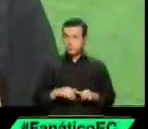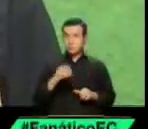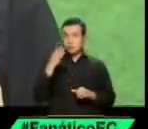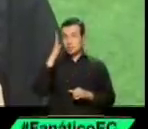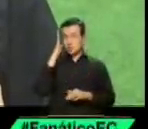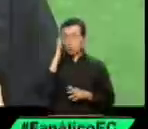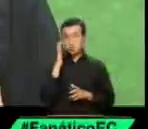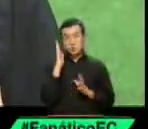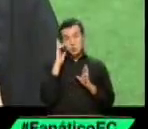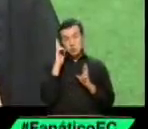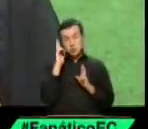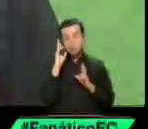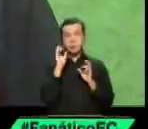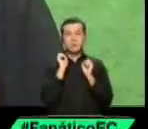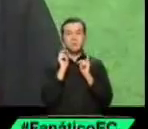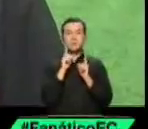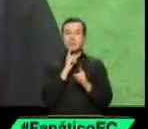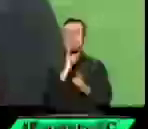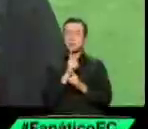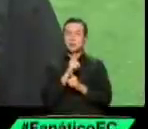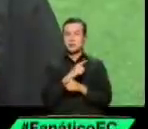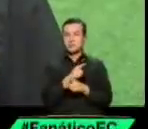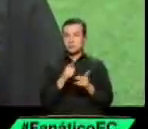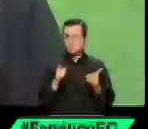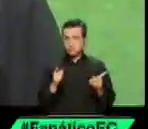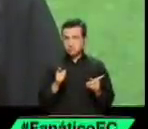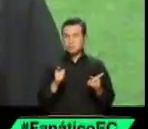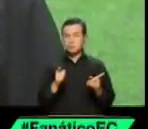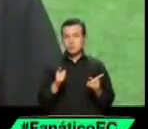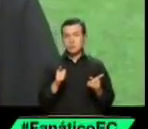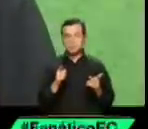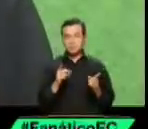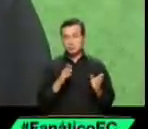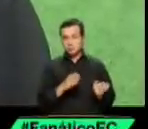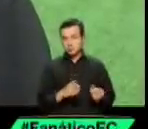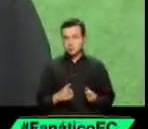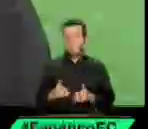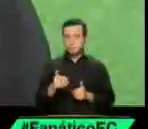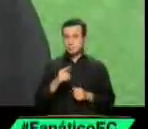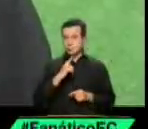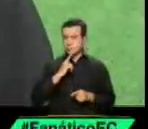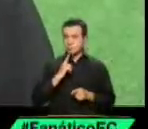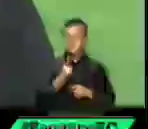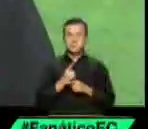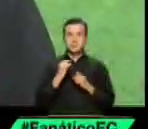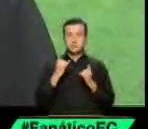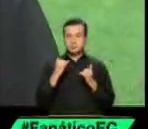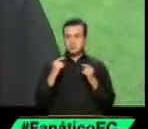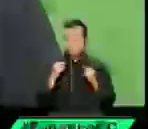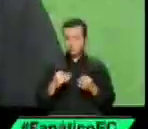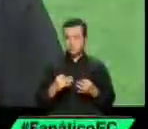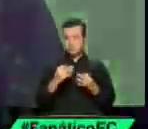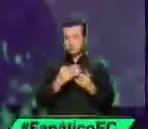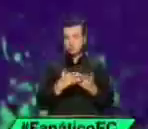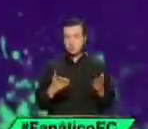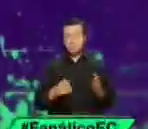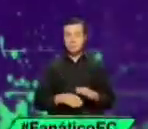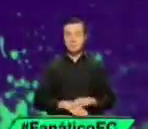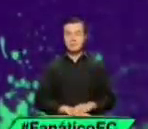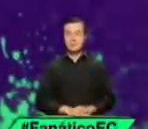quiera las oportunidades que se presenten sean definidas adecuadamente en el partido contra el Independiente del Valle.